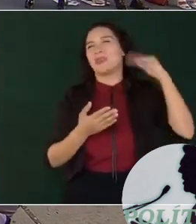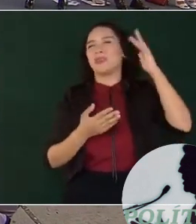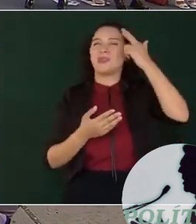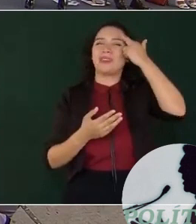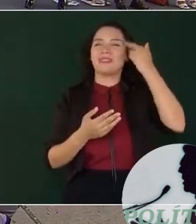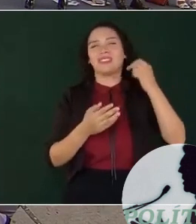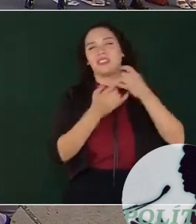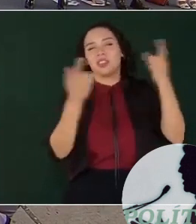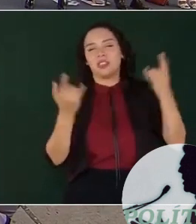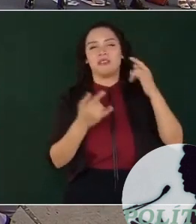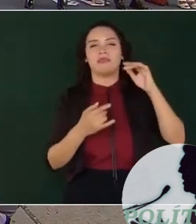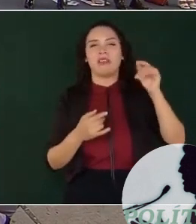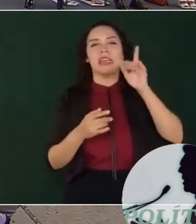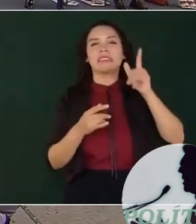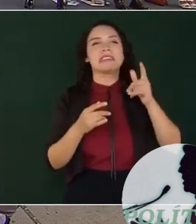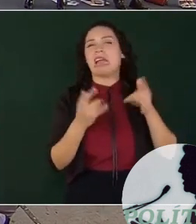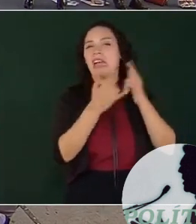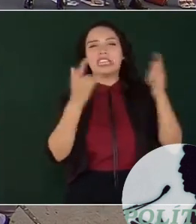no, siempre se ha usado eso.